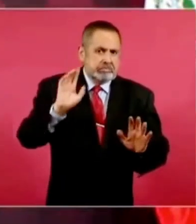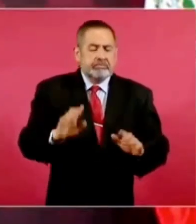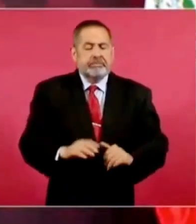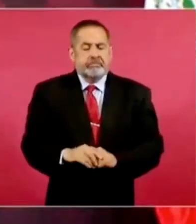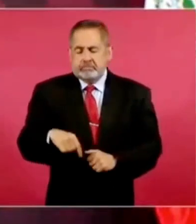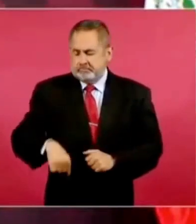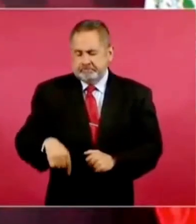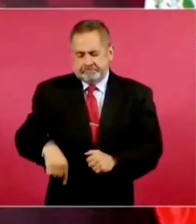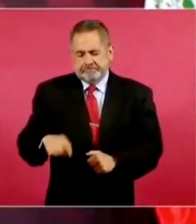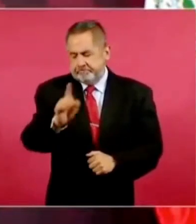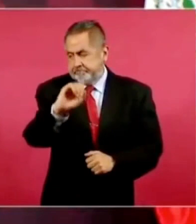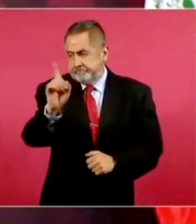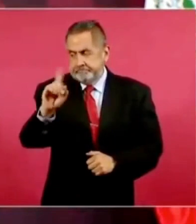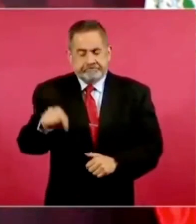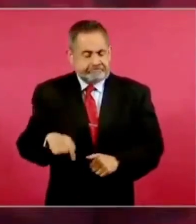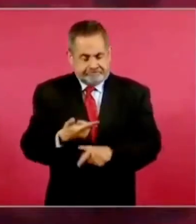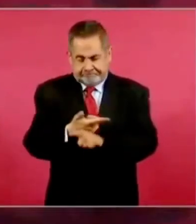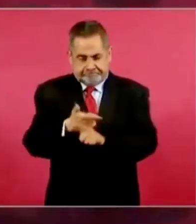Aquí no.